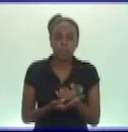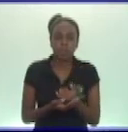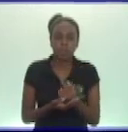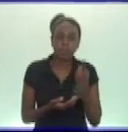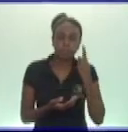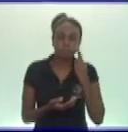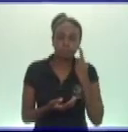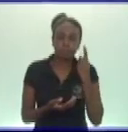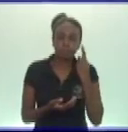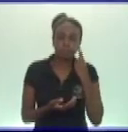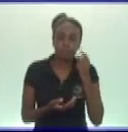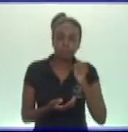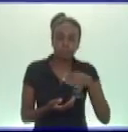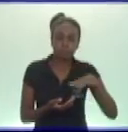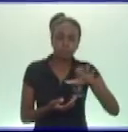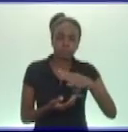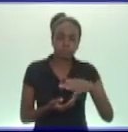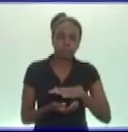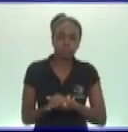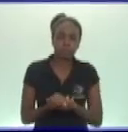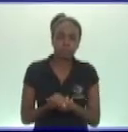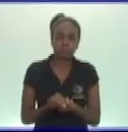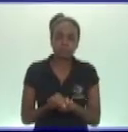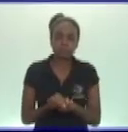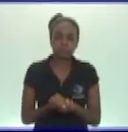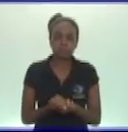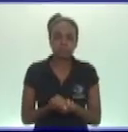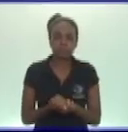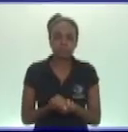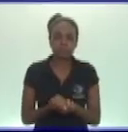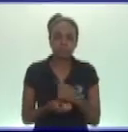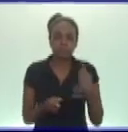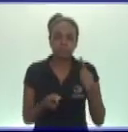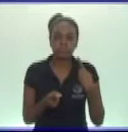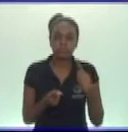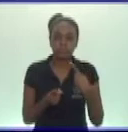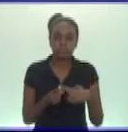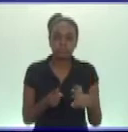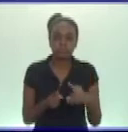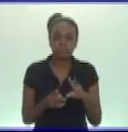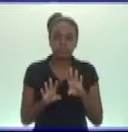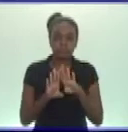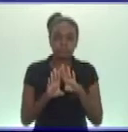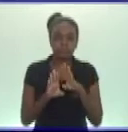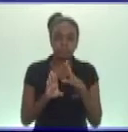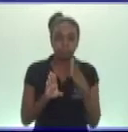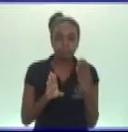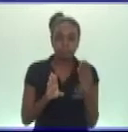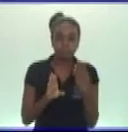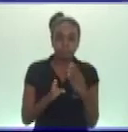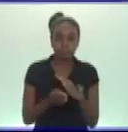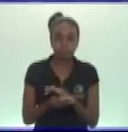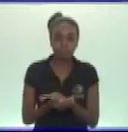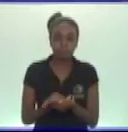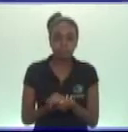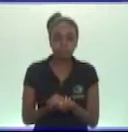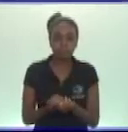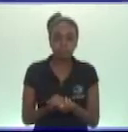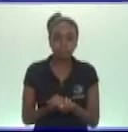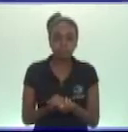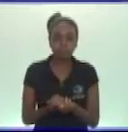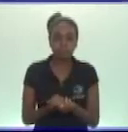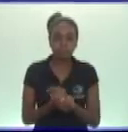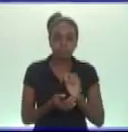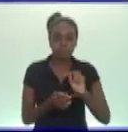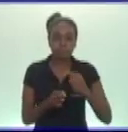verse a nivel de sociedad. Hay otros símbolos como es la puerta, es decir, desde el exterior la